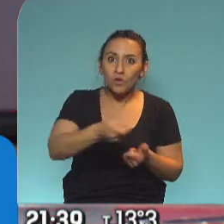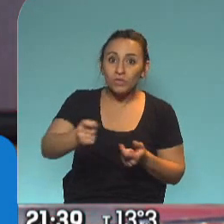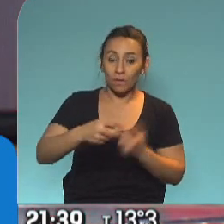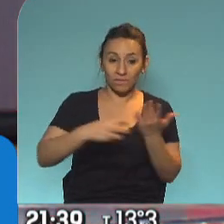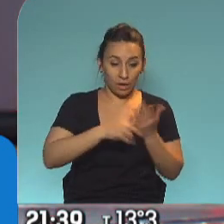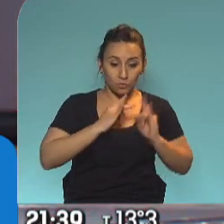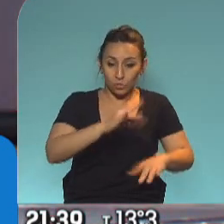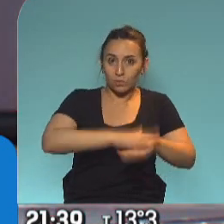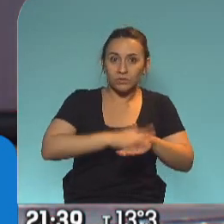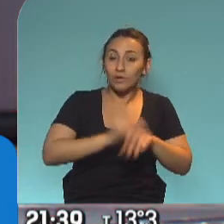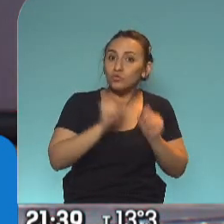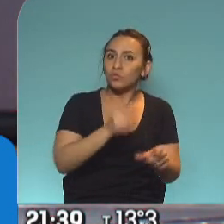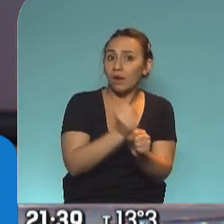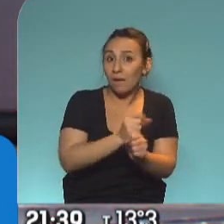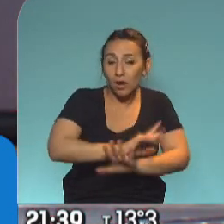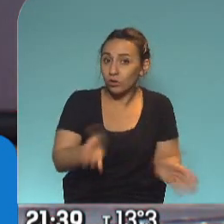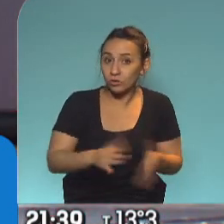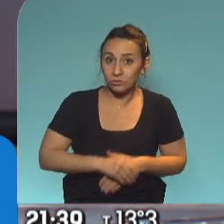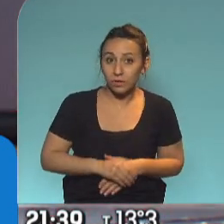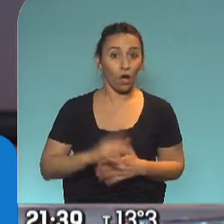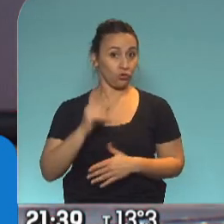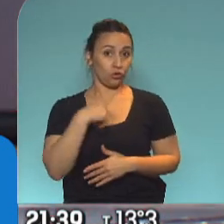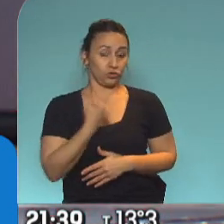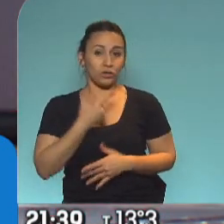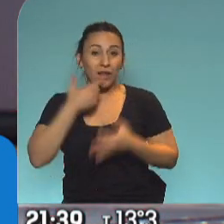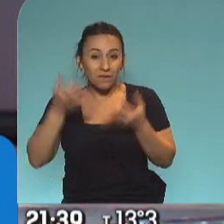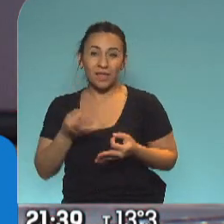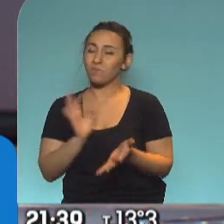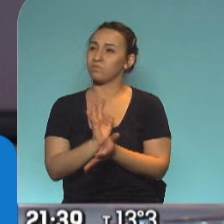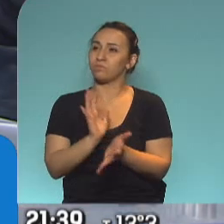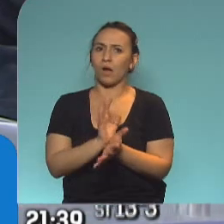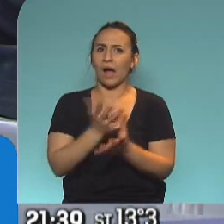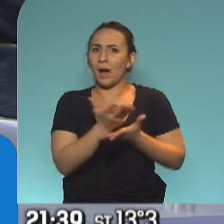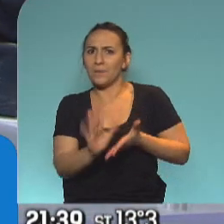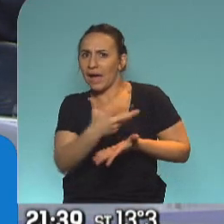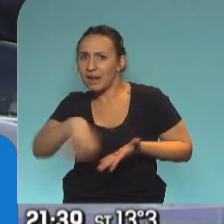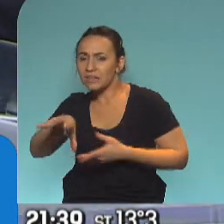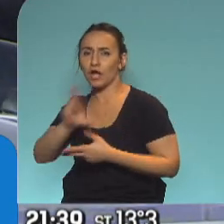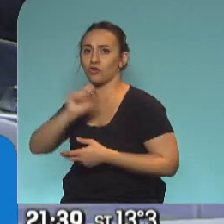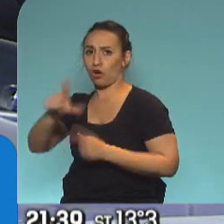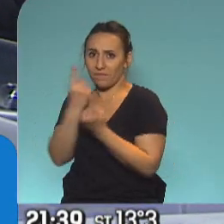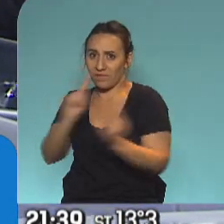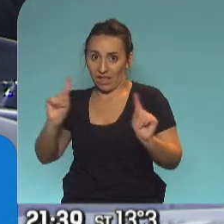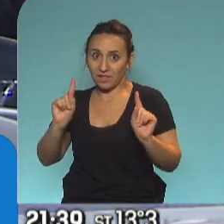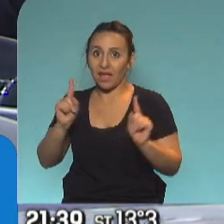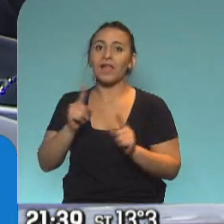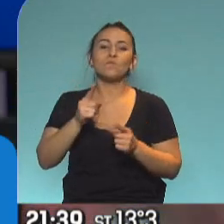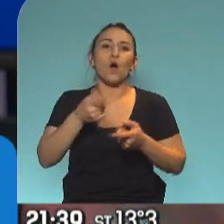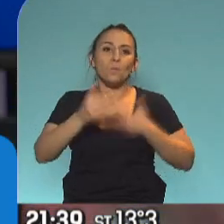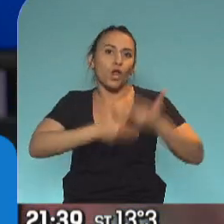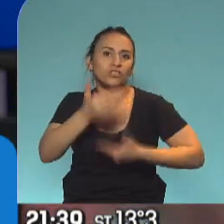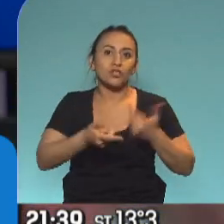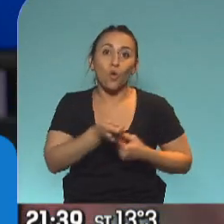Deben hacerlo. Esa es su tarea. Nosotros somos, la verdad, la quinta rueda de un carro en el litigio judicial. Ahora, según